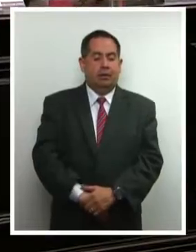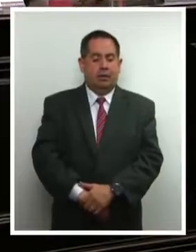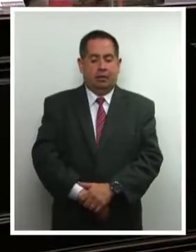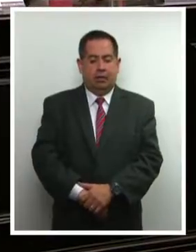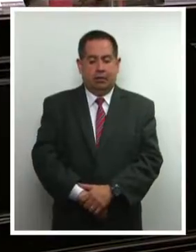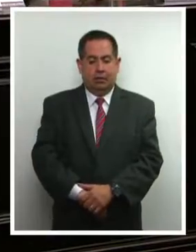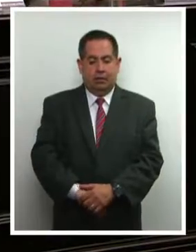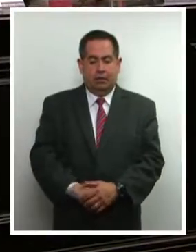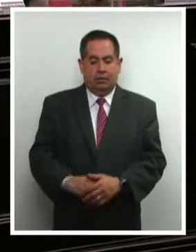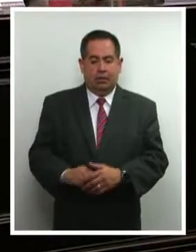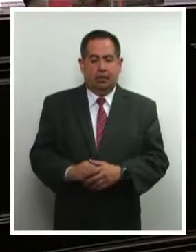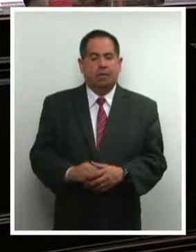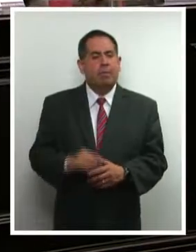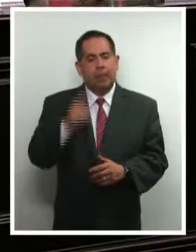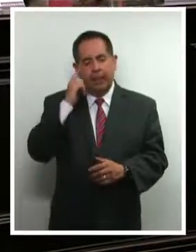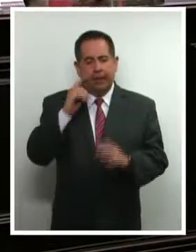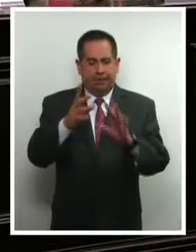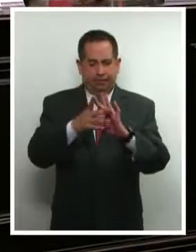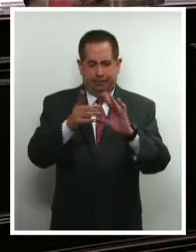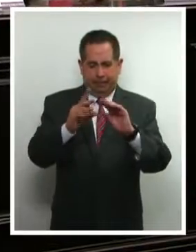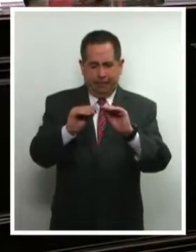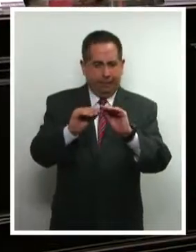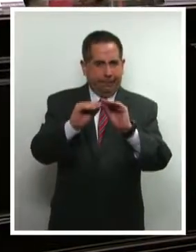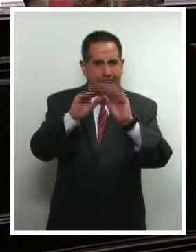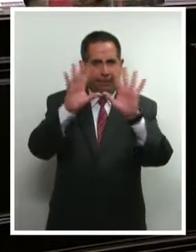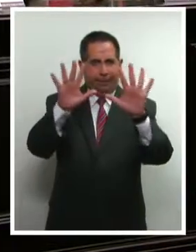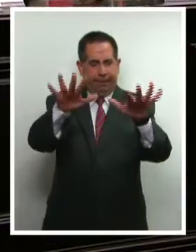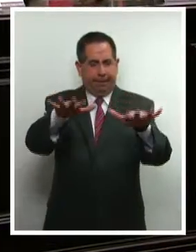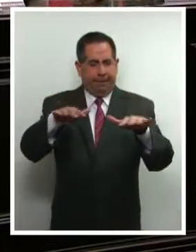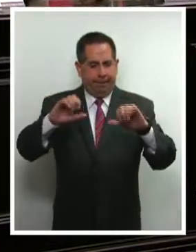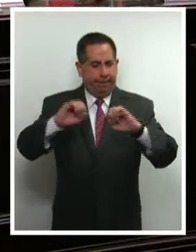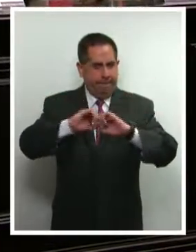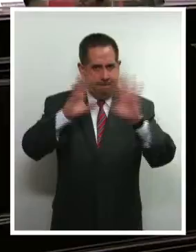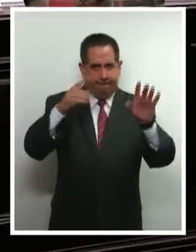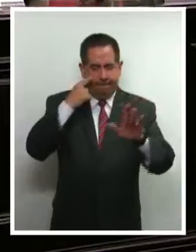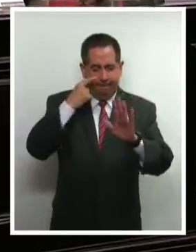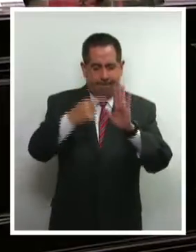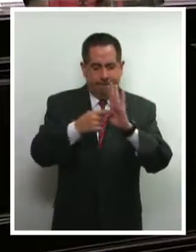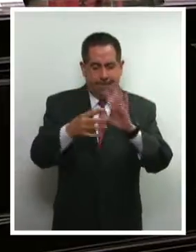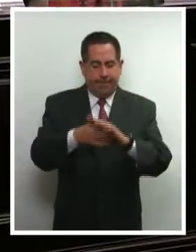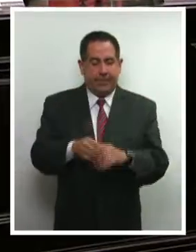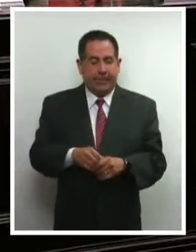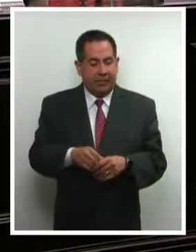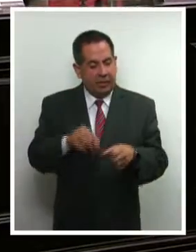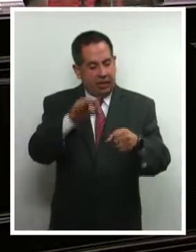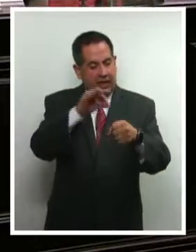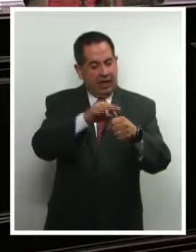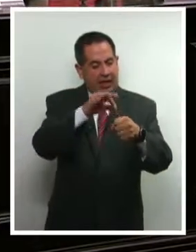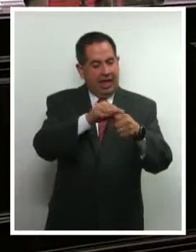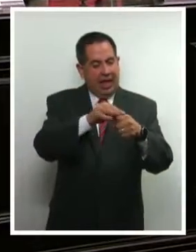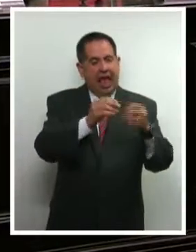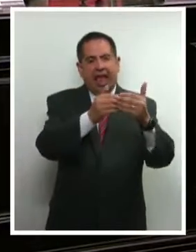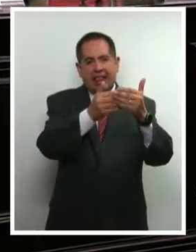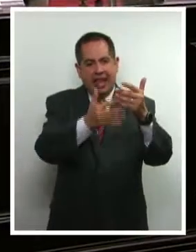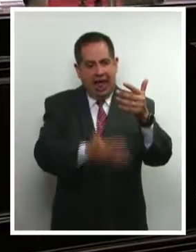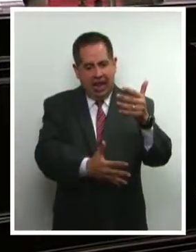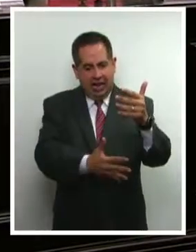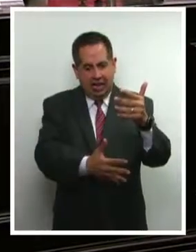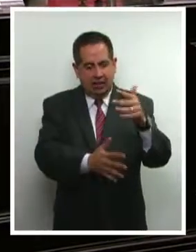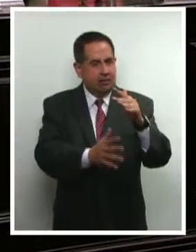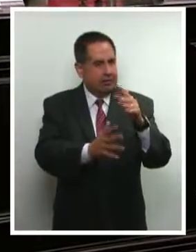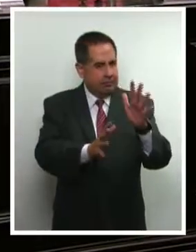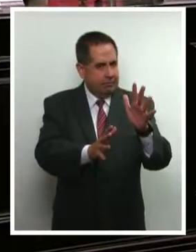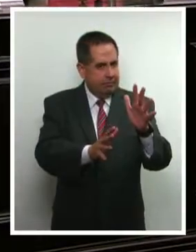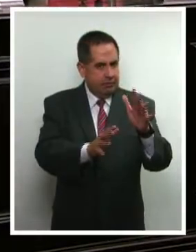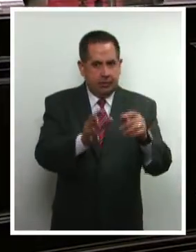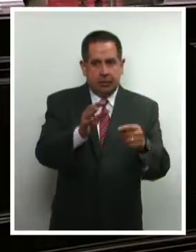Nada más para ilustración de la Asamblea. Votamos en lo general